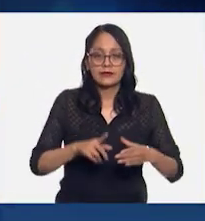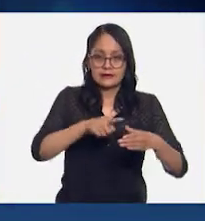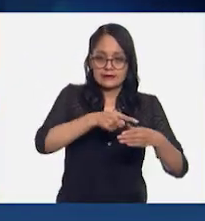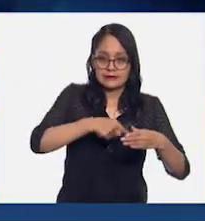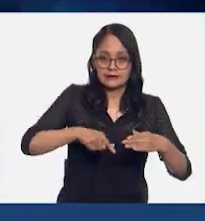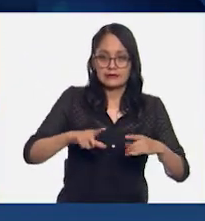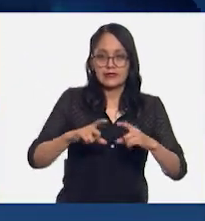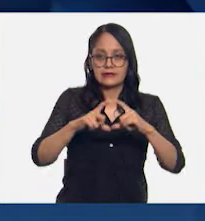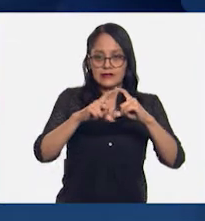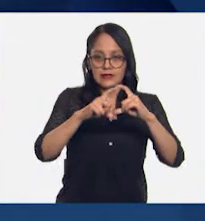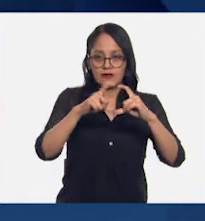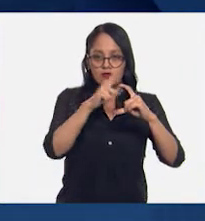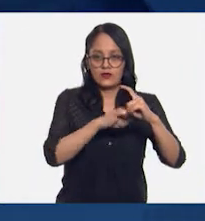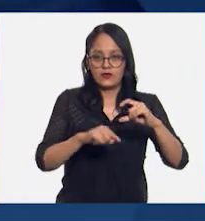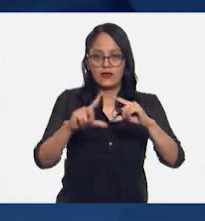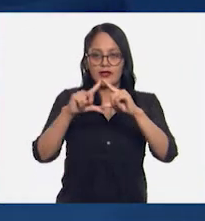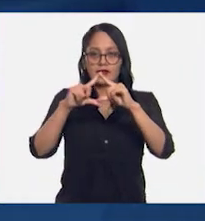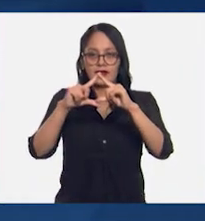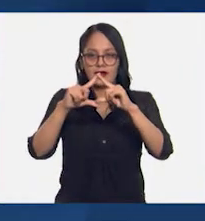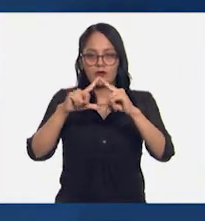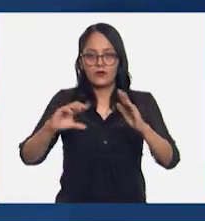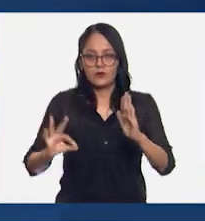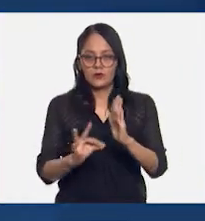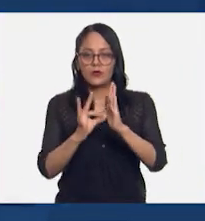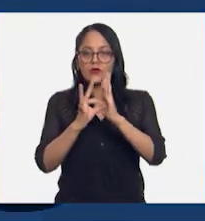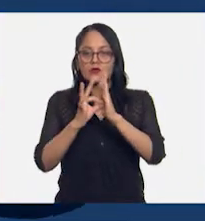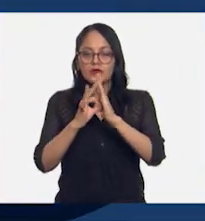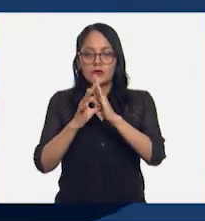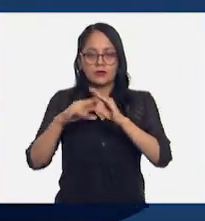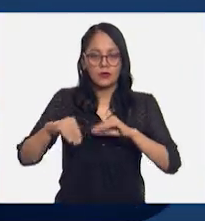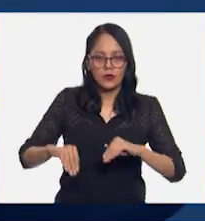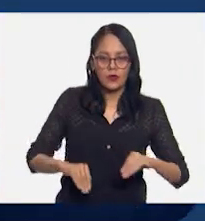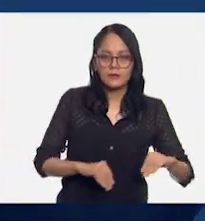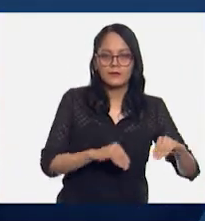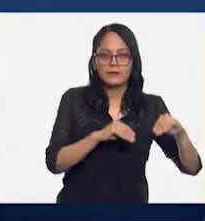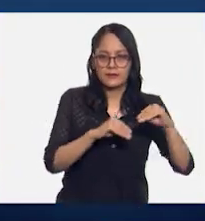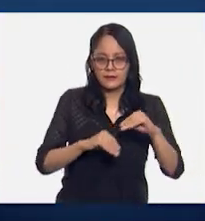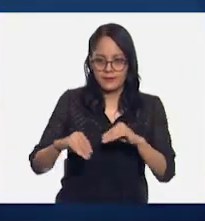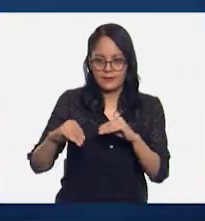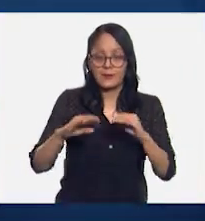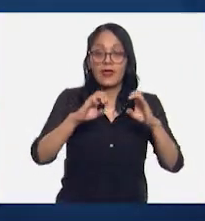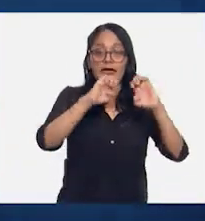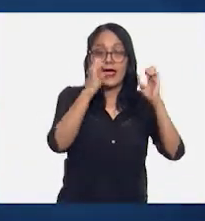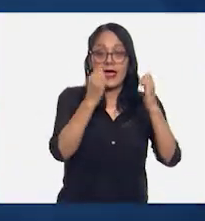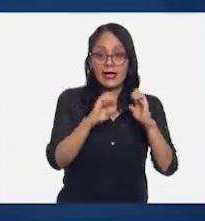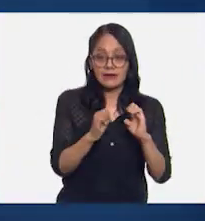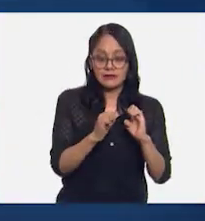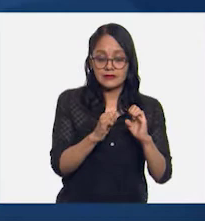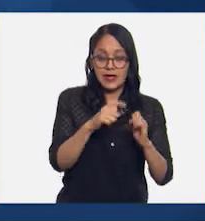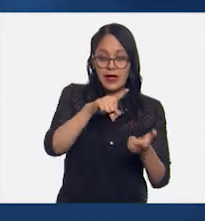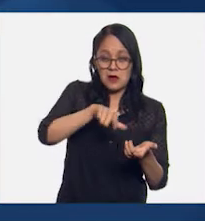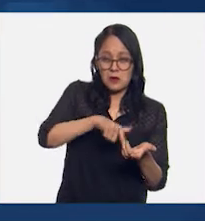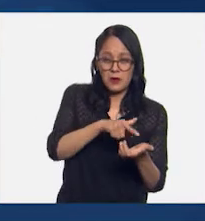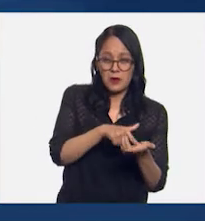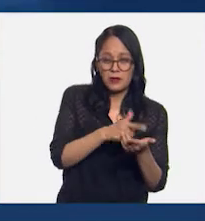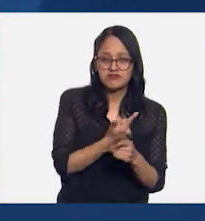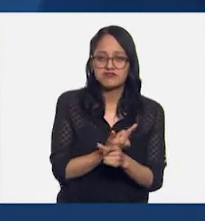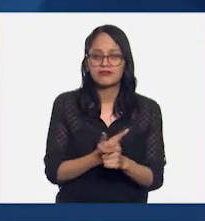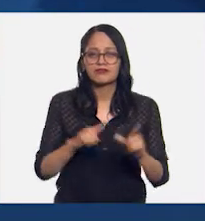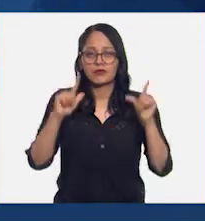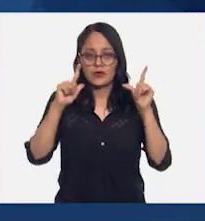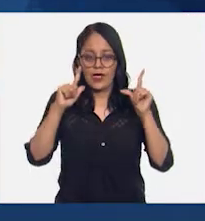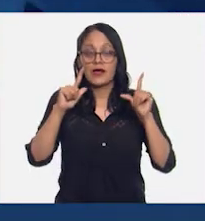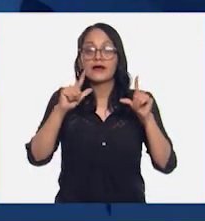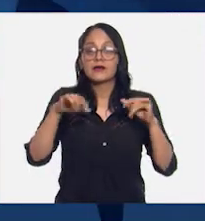triángulo. Punto. Movimiento. La estatua, liberada del vacío. Instante